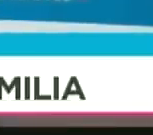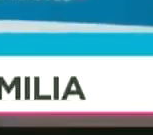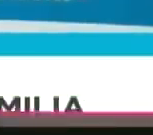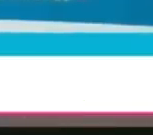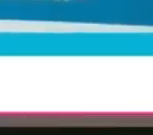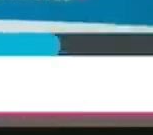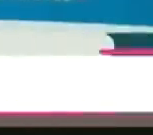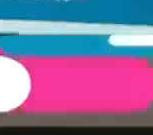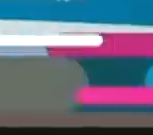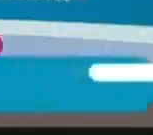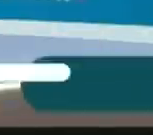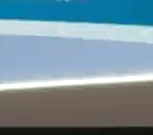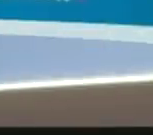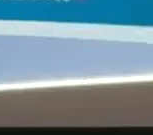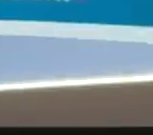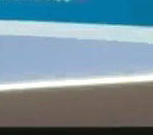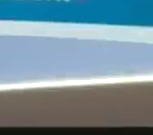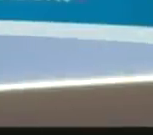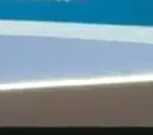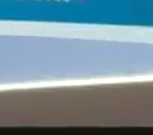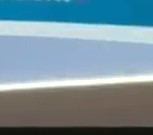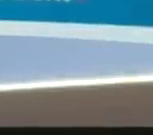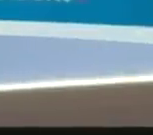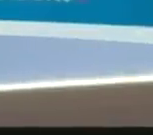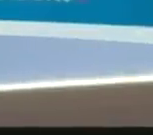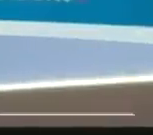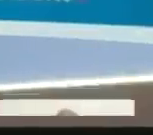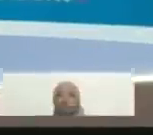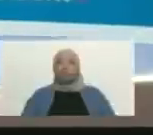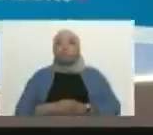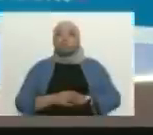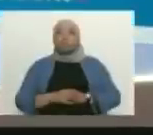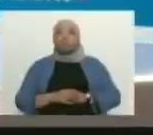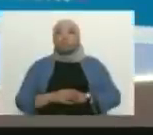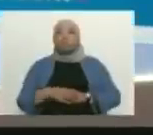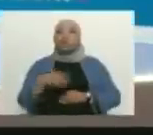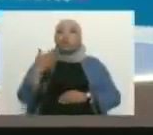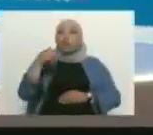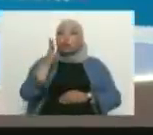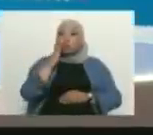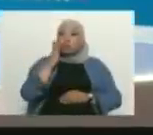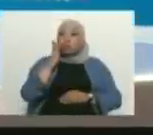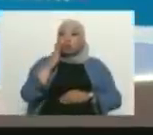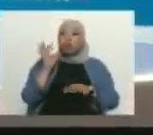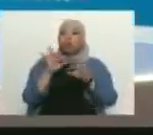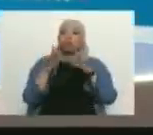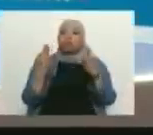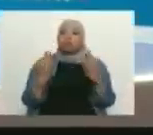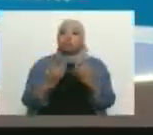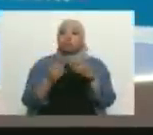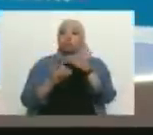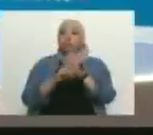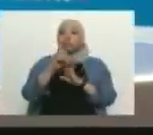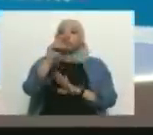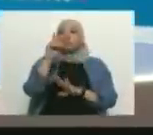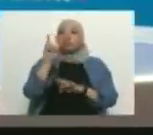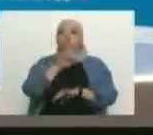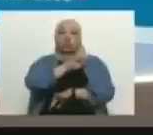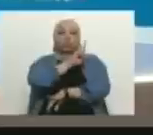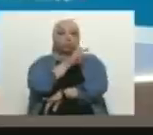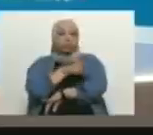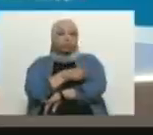elementos vitales para la vida de uno. La madre, la familia, el desarrollo de los